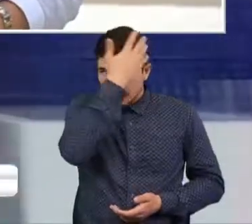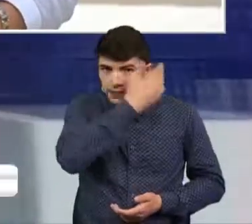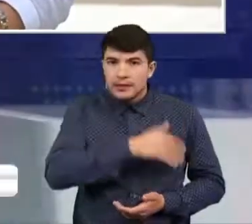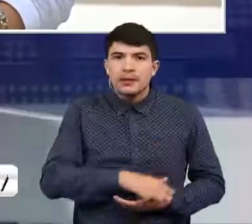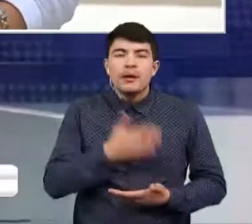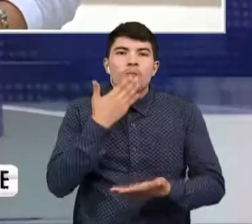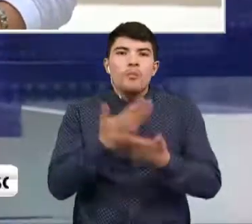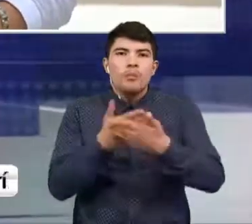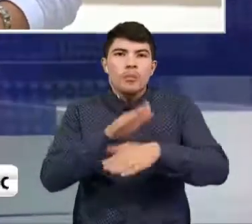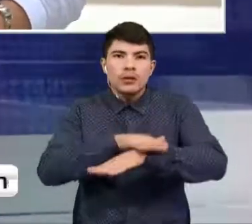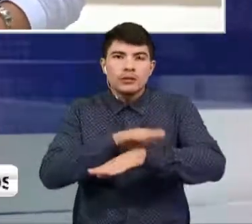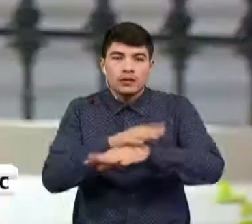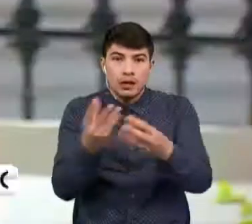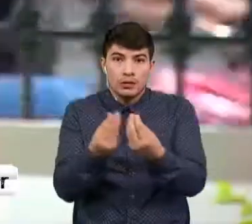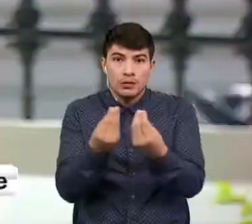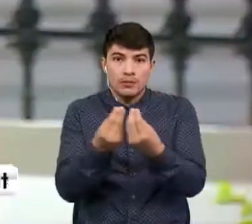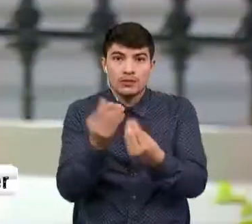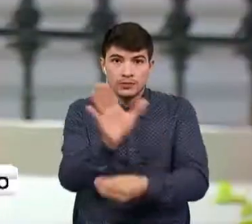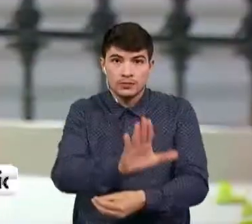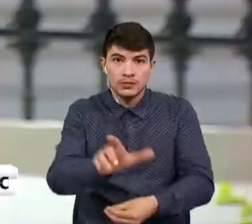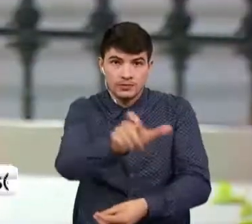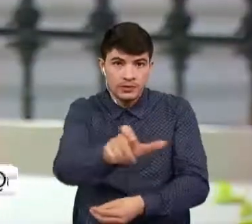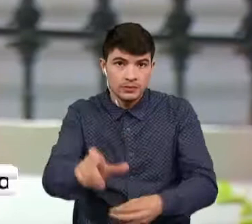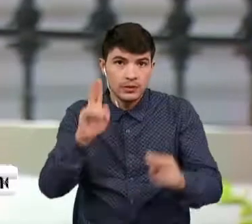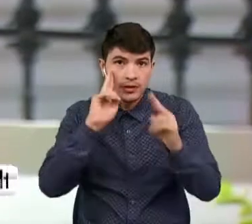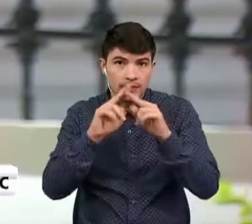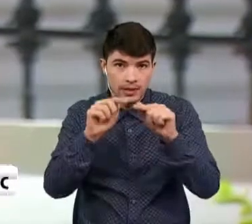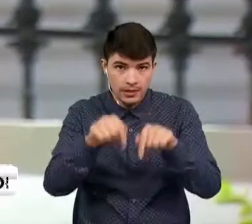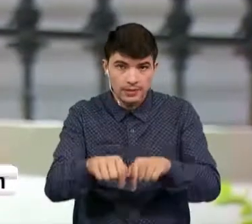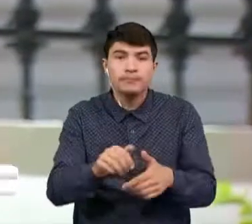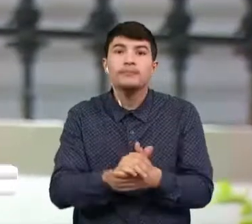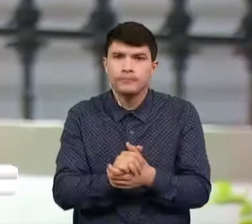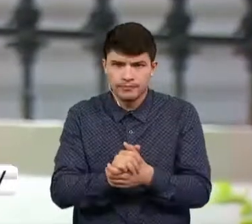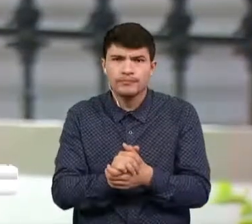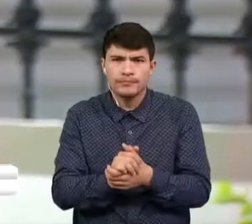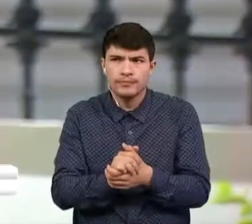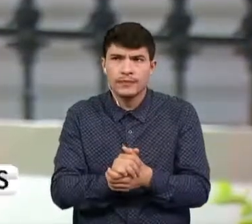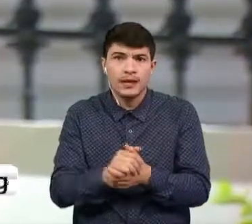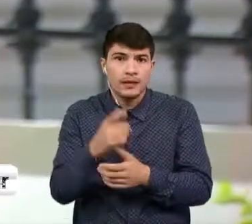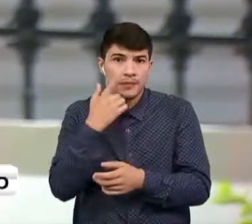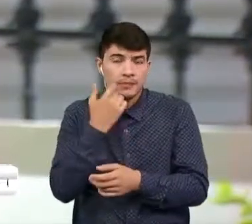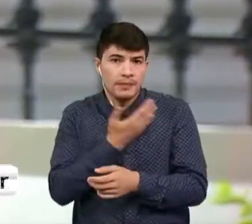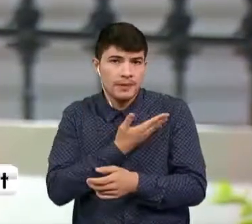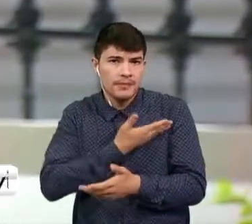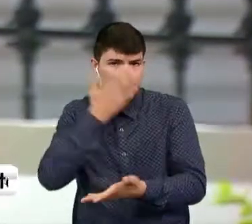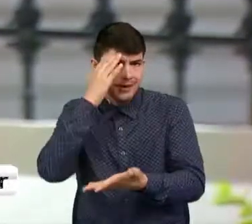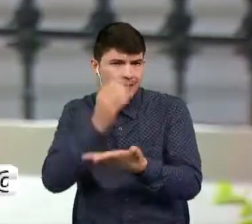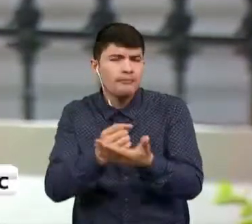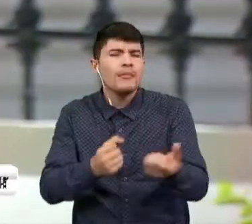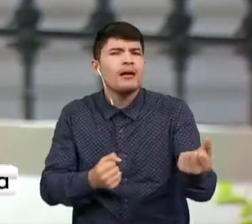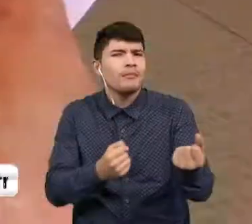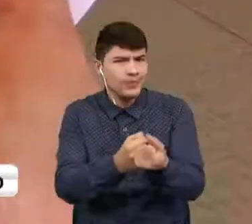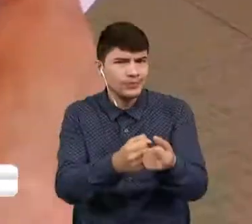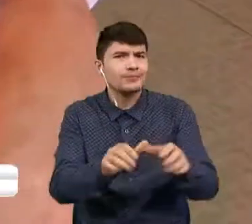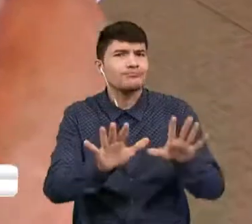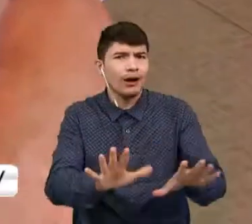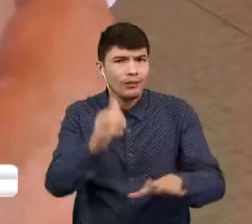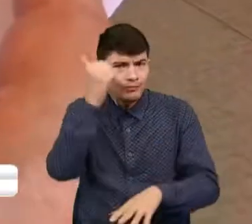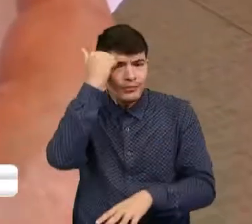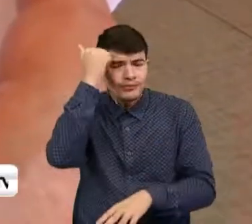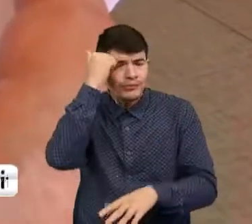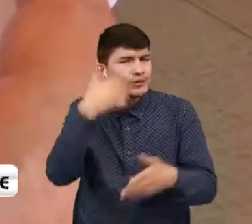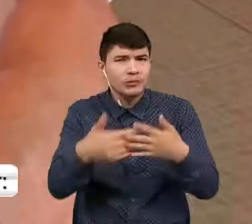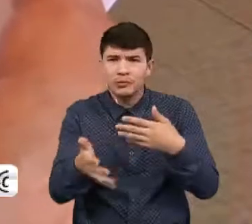buenas tardes compañeros y televidentes pues hasta el momento los padres de familia aseguran que apoyan el paro de maestros que